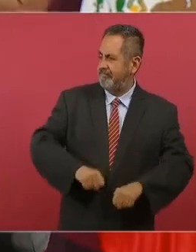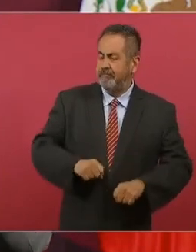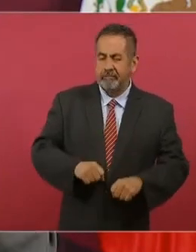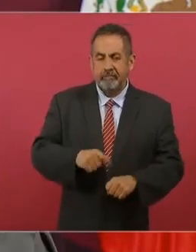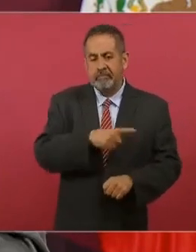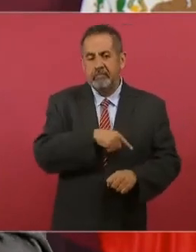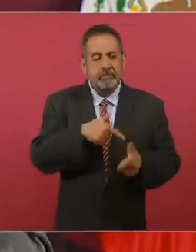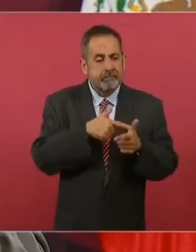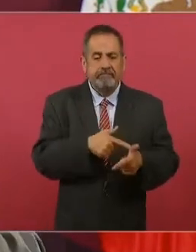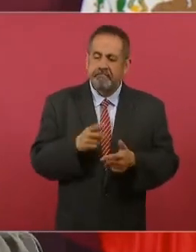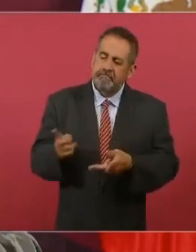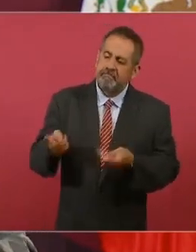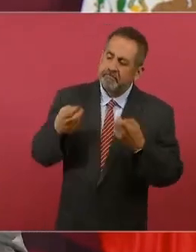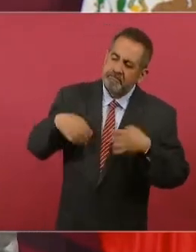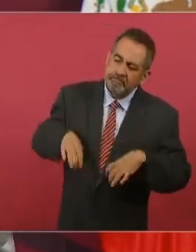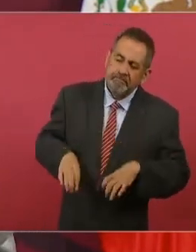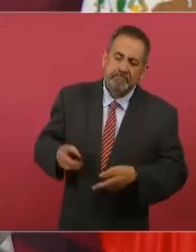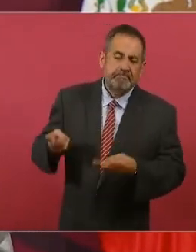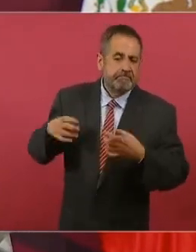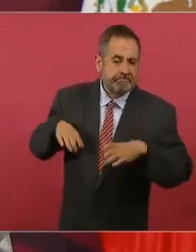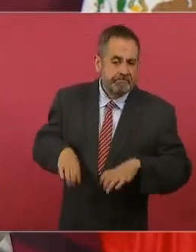Quieren seguir robando.